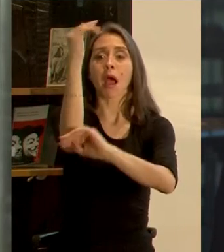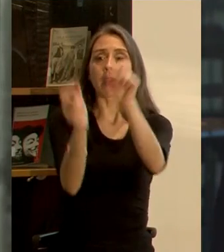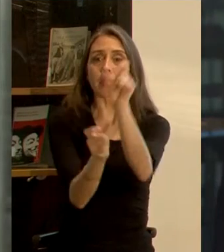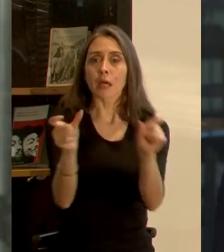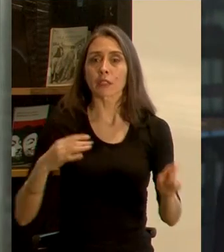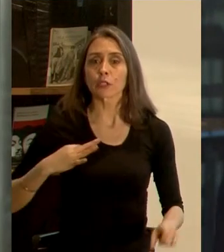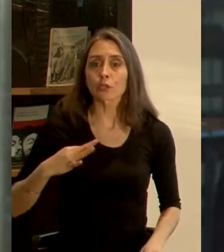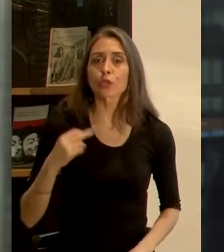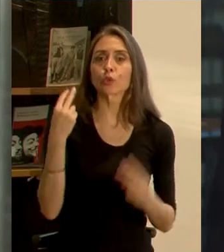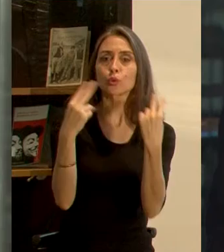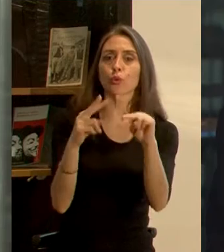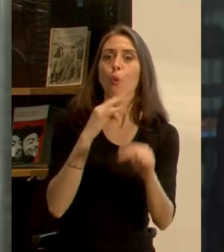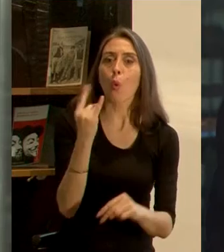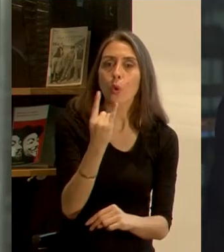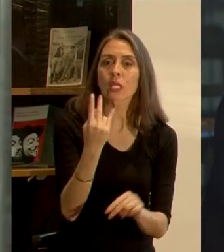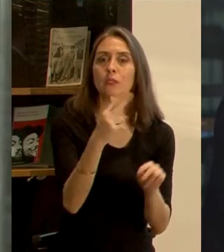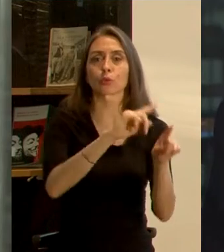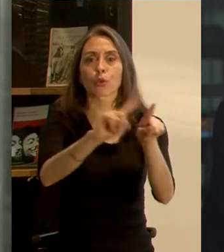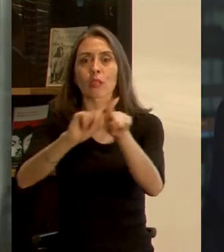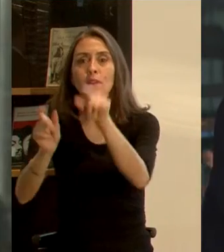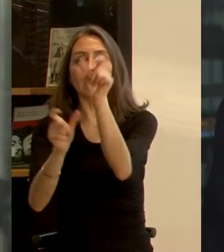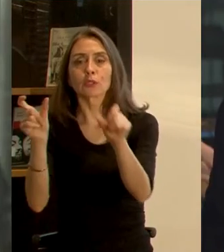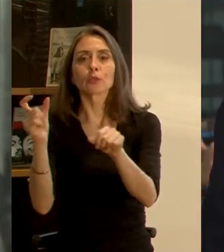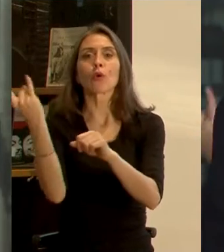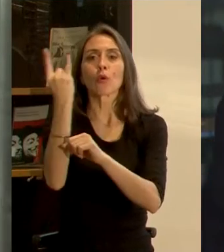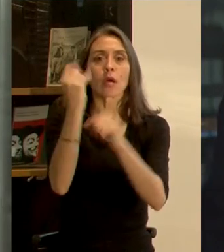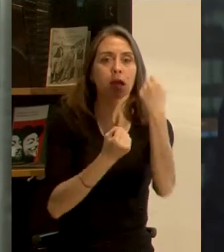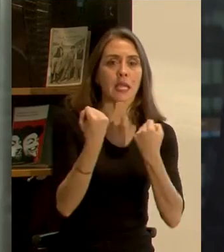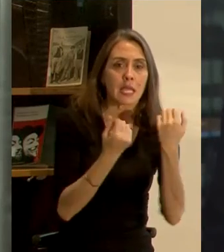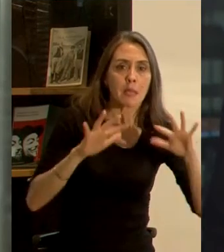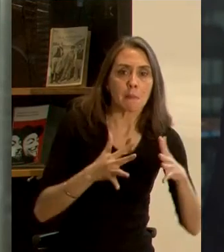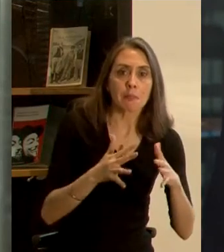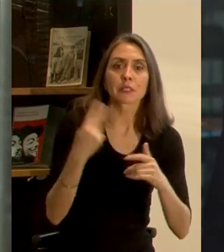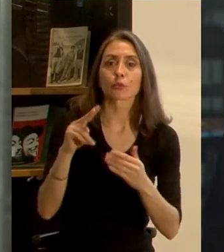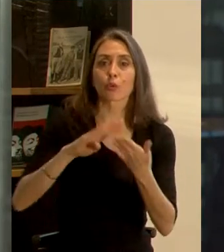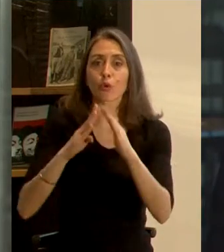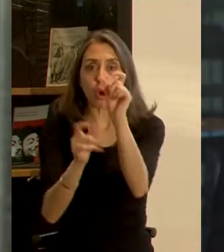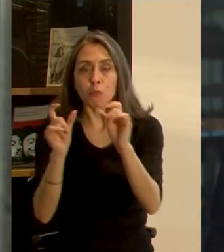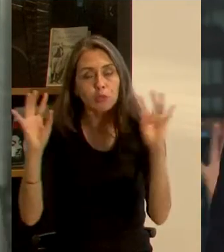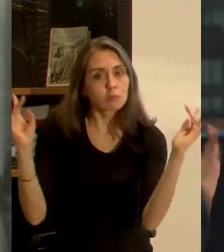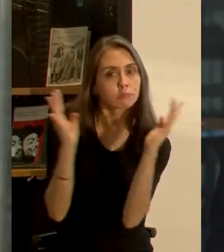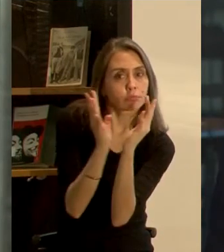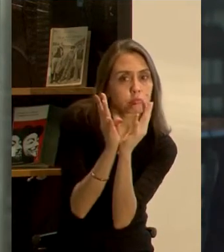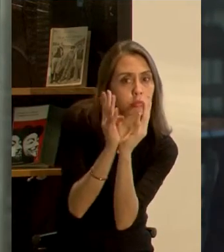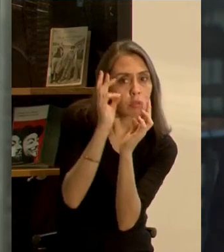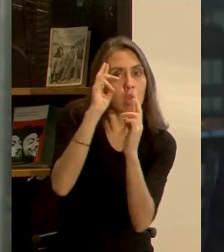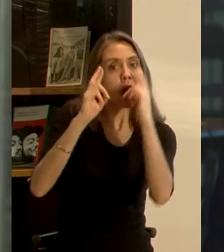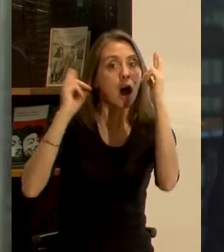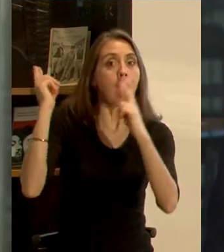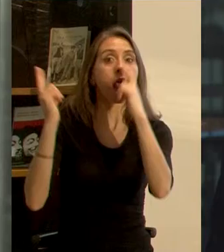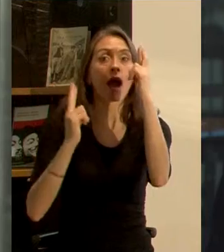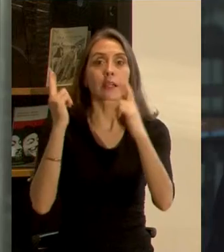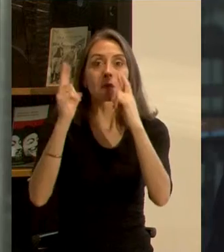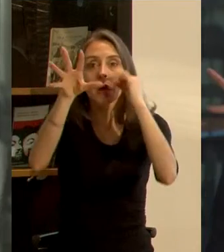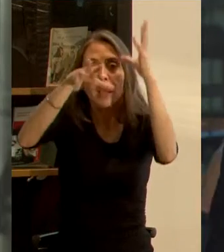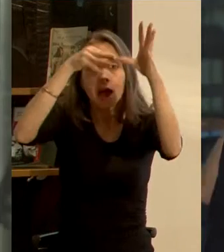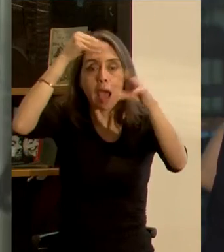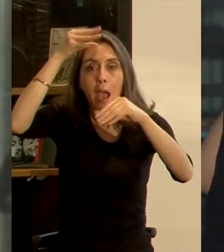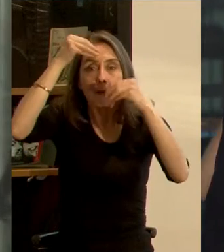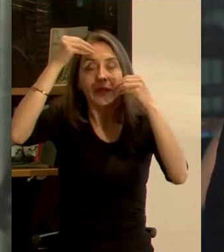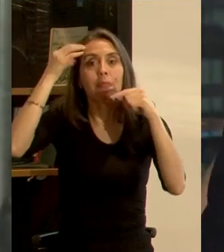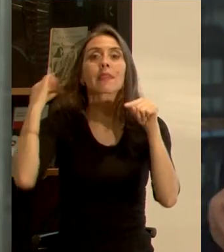su ciencia, con sus universidades, con sus académicos, con sus emprendedores, con sus comunidades. Yo creo que es un proceso democrático que tenemos que aprender a